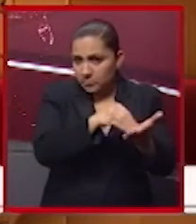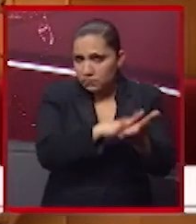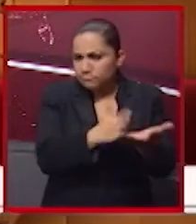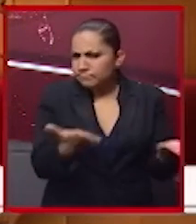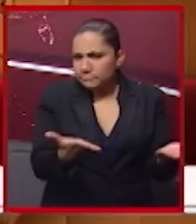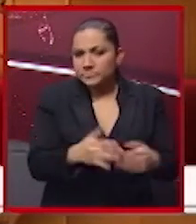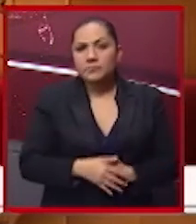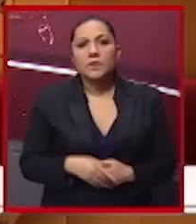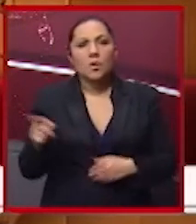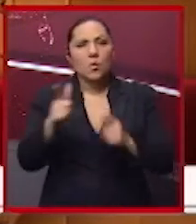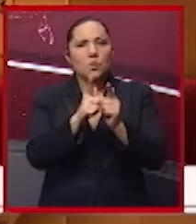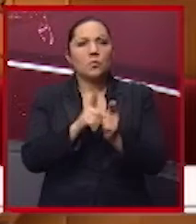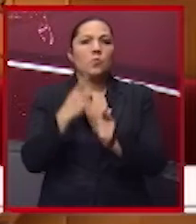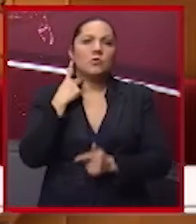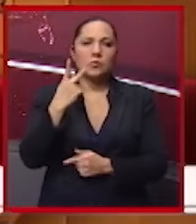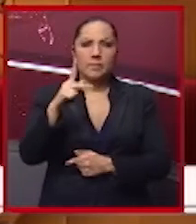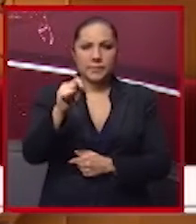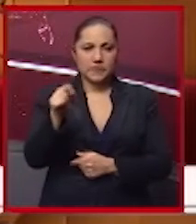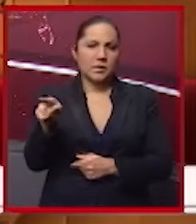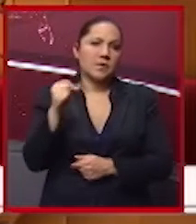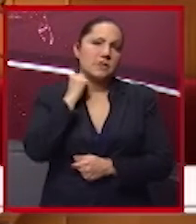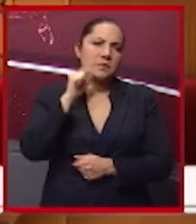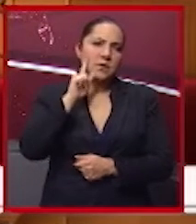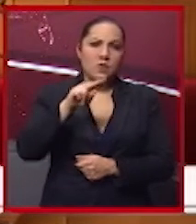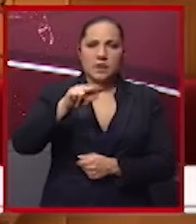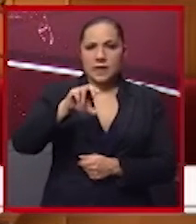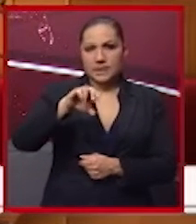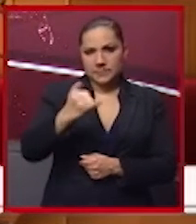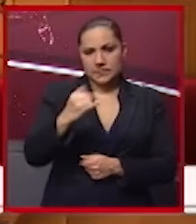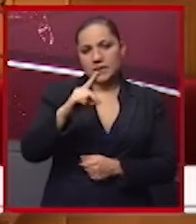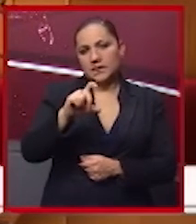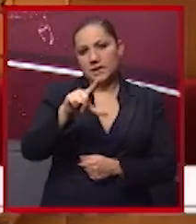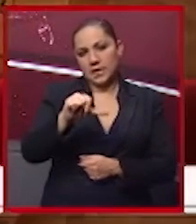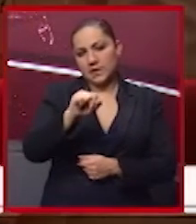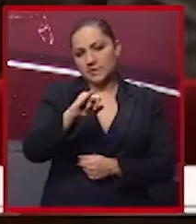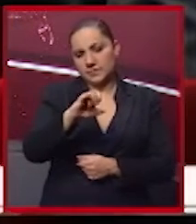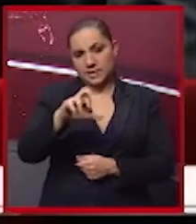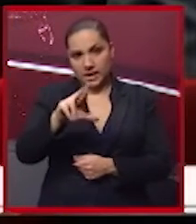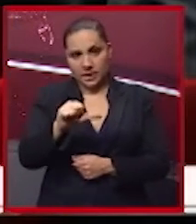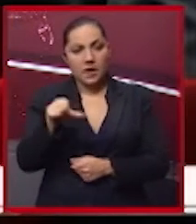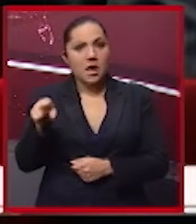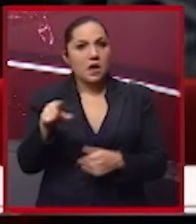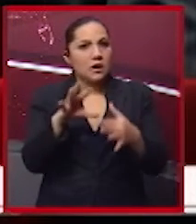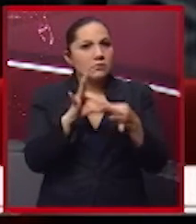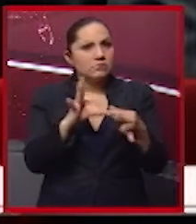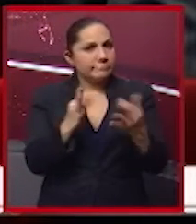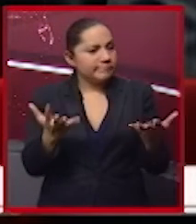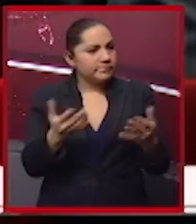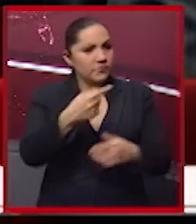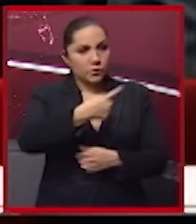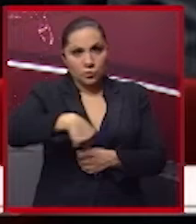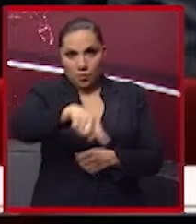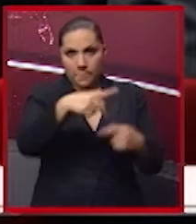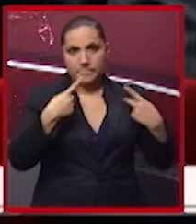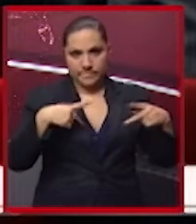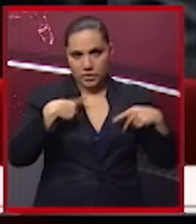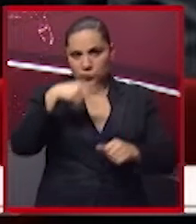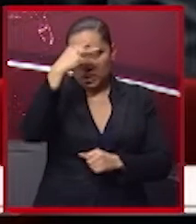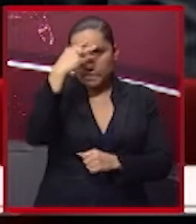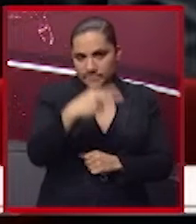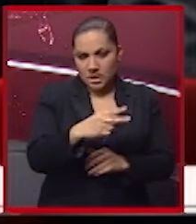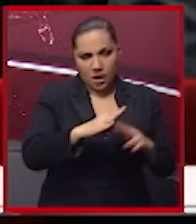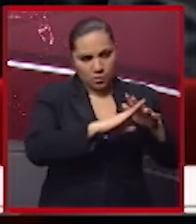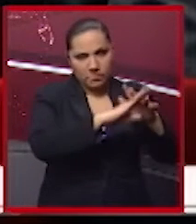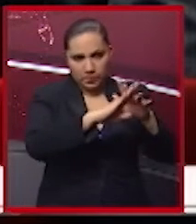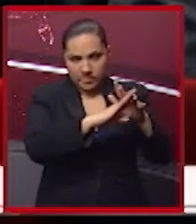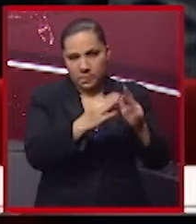senadora Nancy de la Sierra Aramburo lamentó las violaciones a los derechos humanos de las que son víctimas migrantes